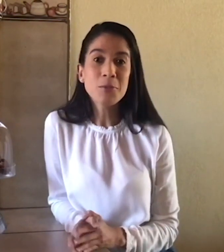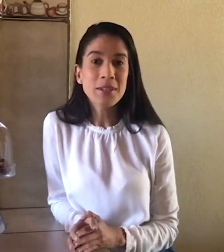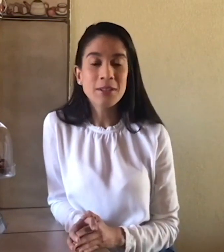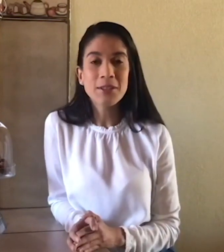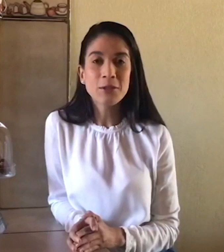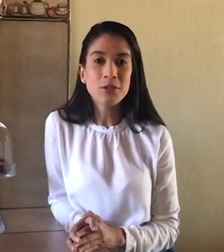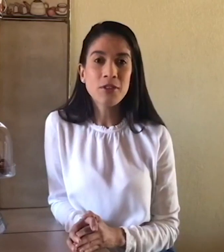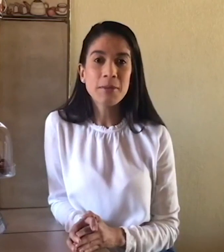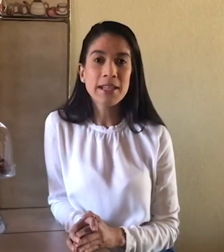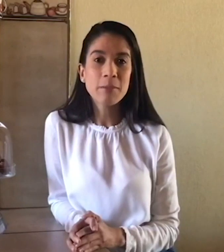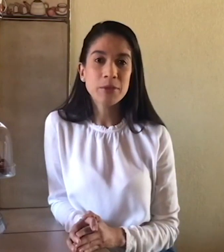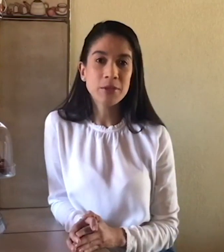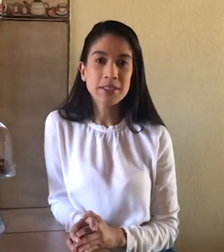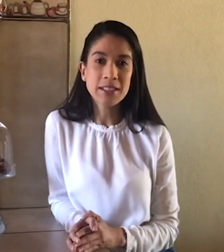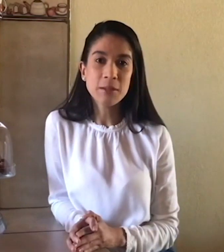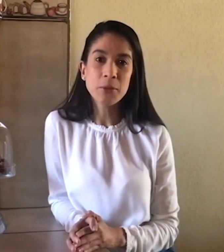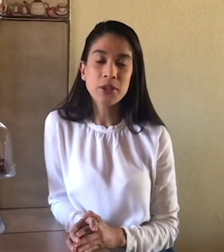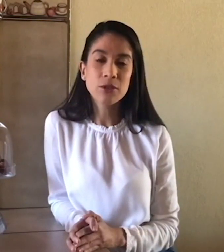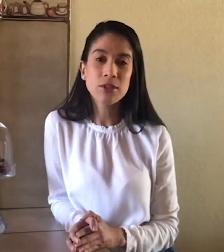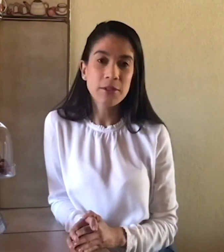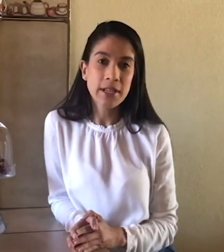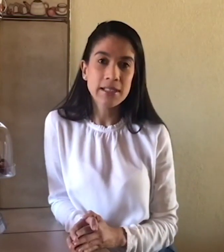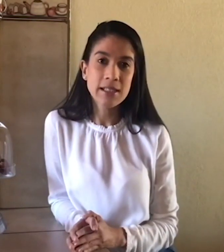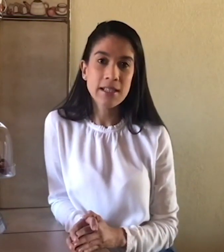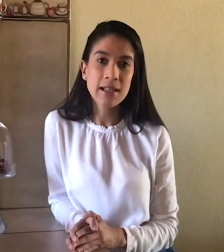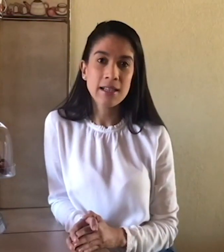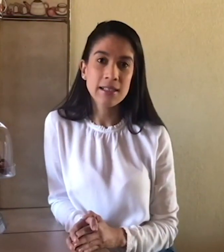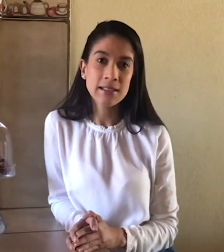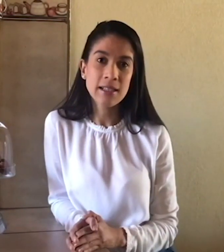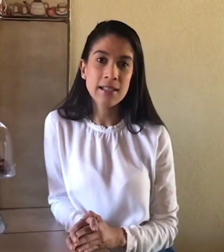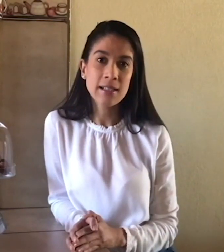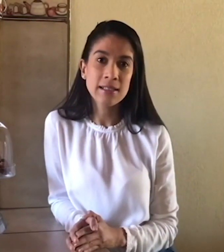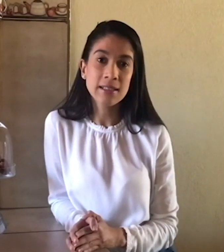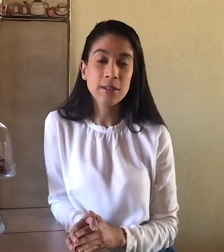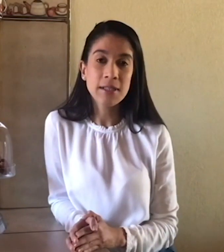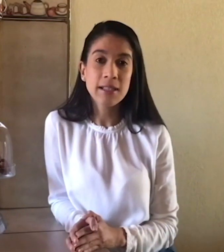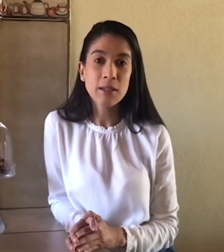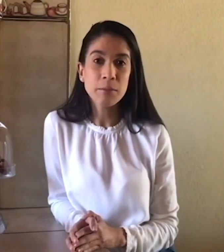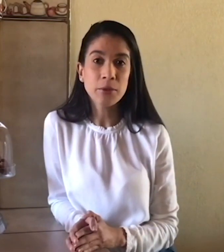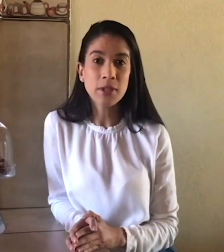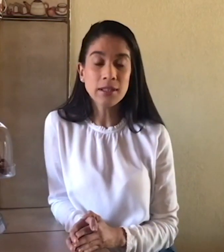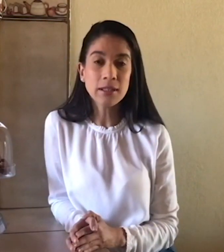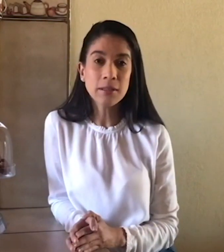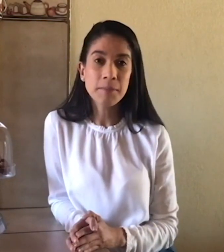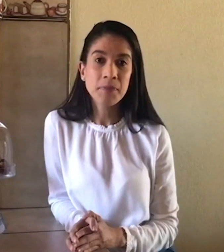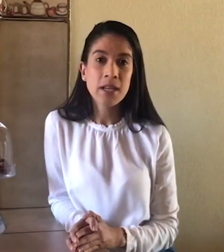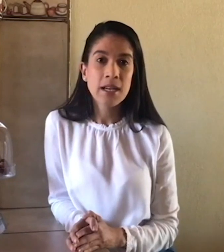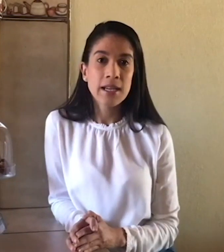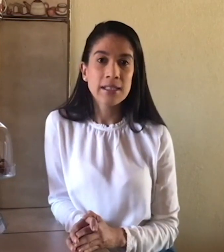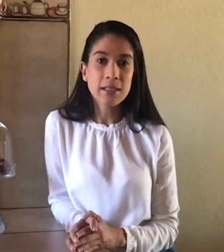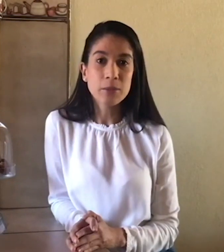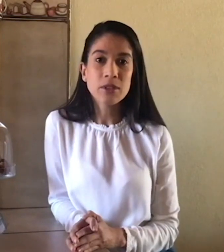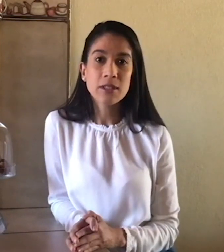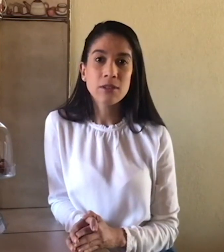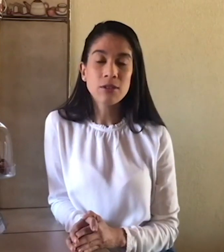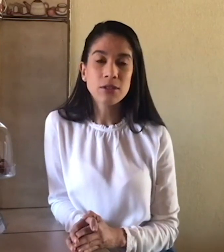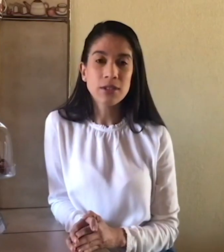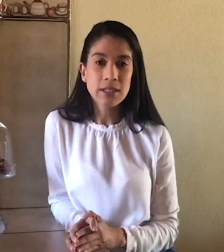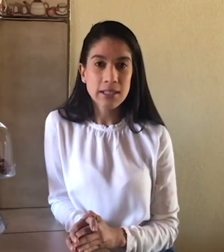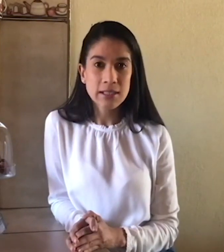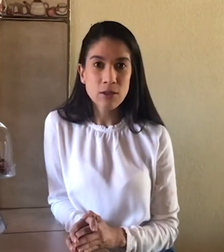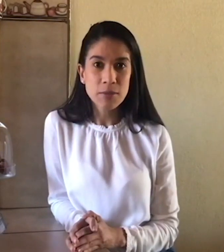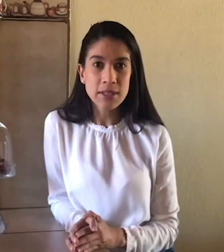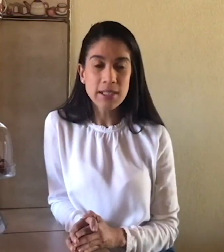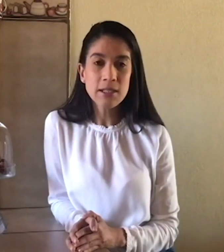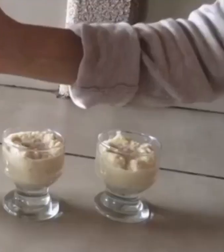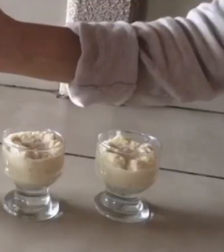algún cumpleañero en el núcleo familiar, pues aunque sea entre poquitos, celebrar esa actividad tan importante. Estamos haciendo lo que son